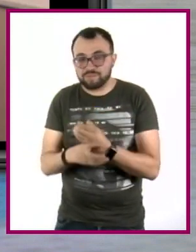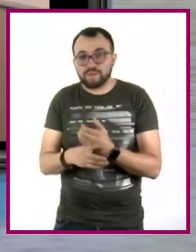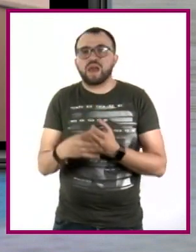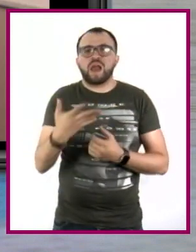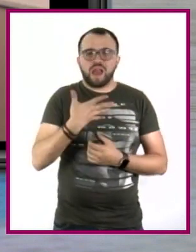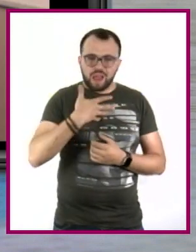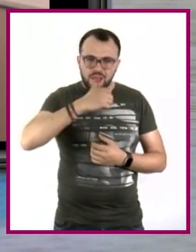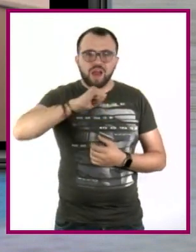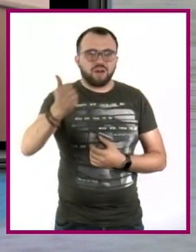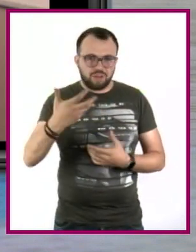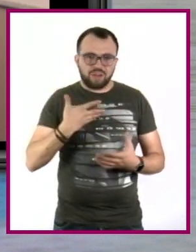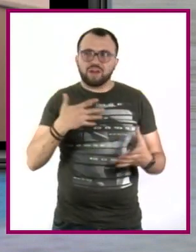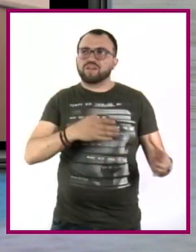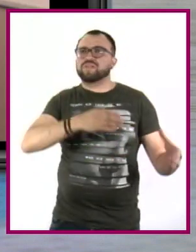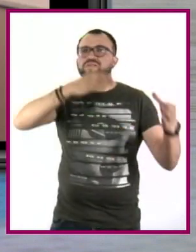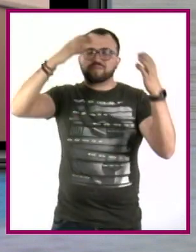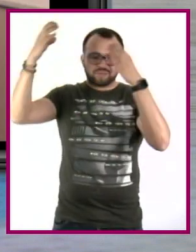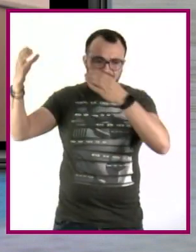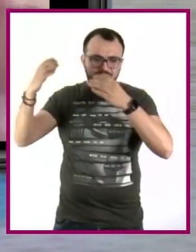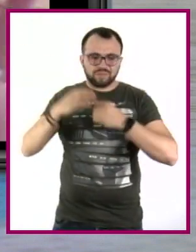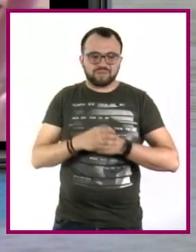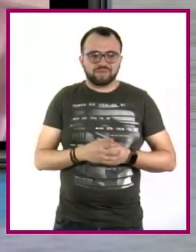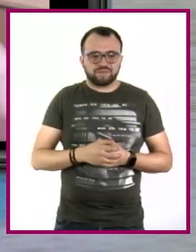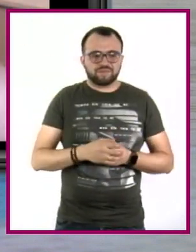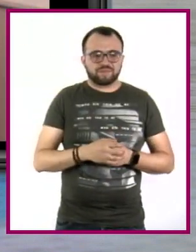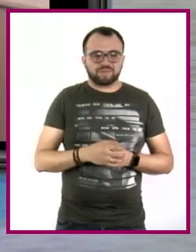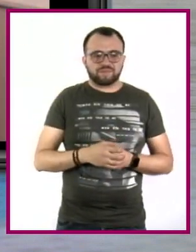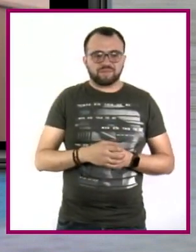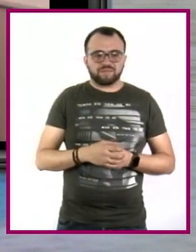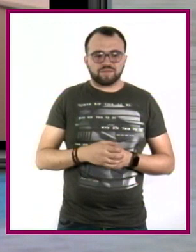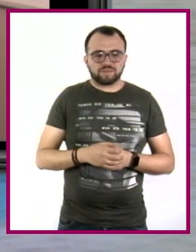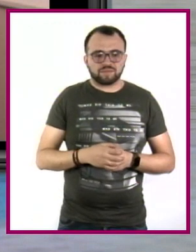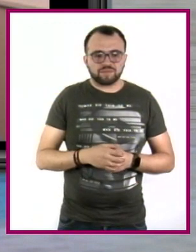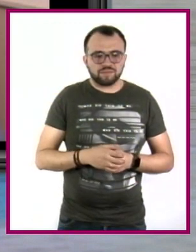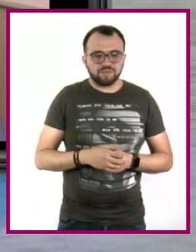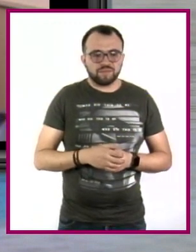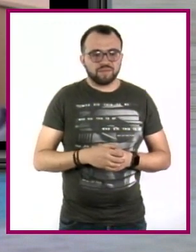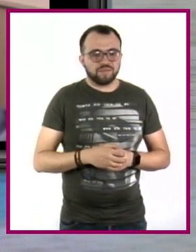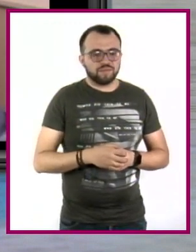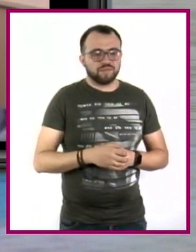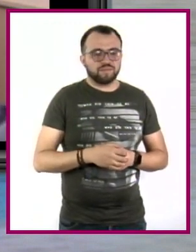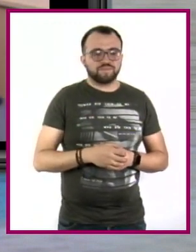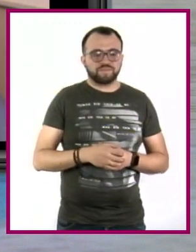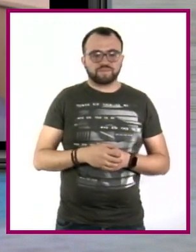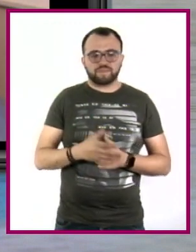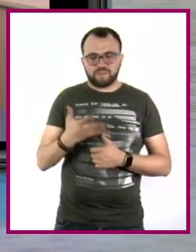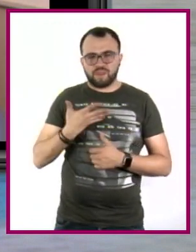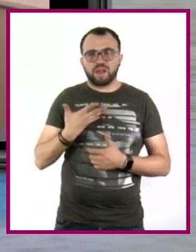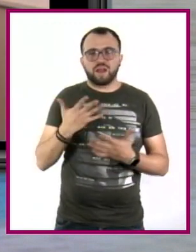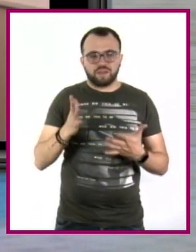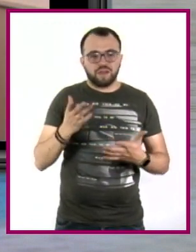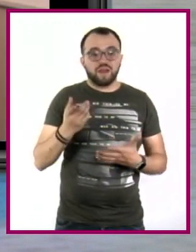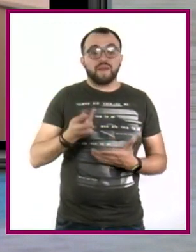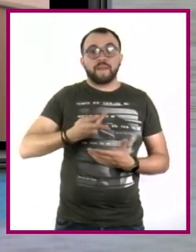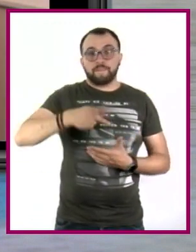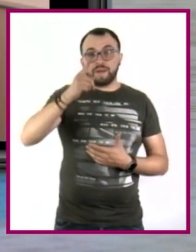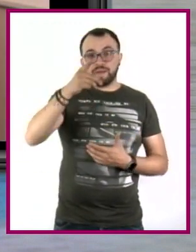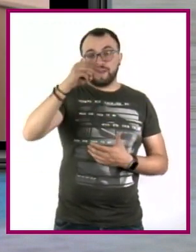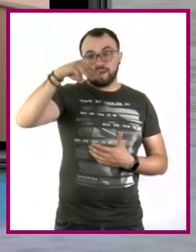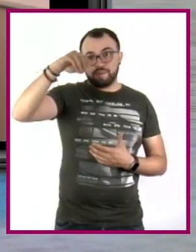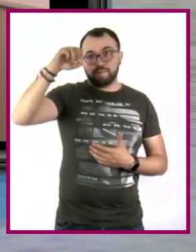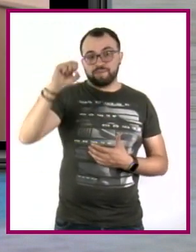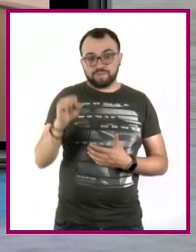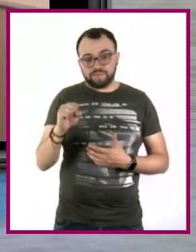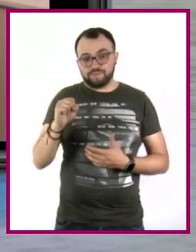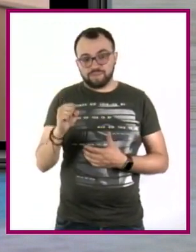detectores que se han puesto de rayos cósmicos que se han instalado en las estaciones, en satélites, ¿sí? Pero la AMS, sin duda,